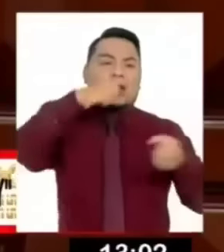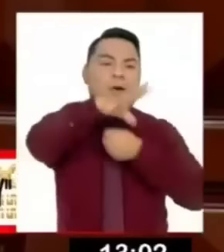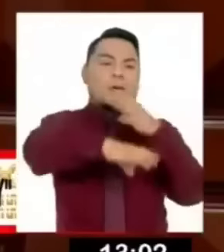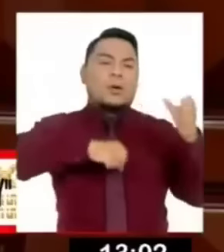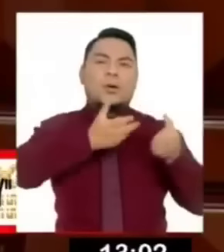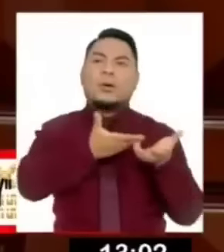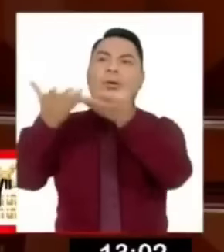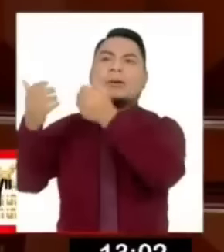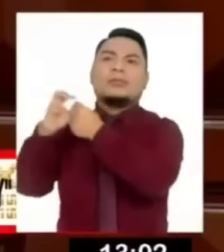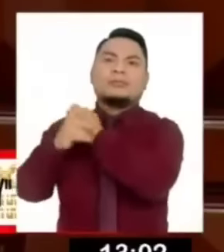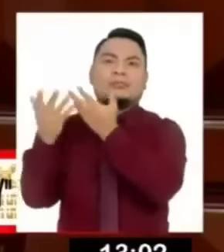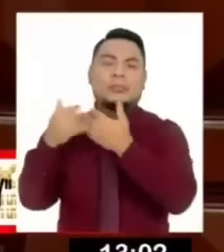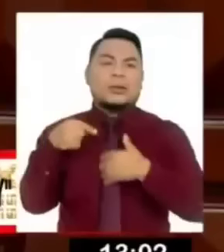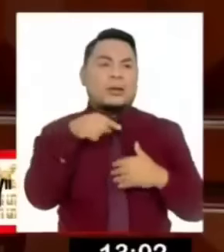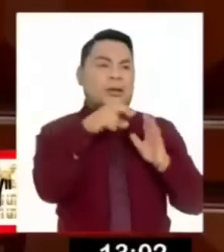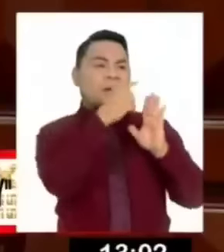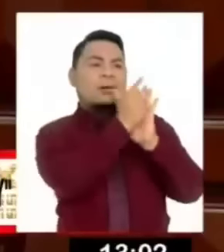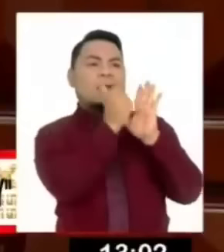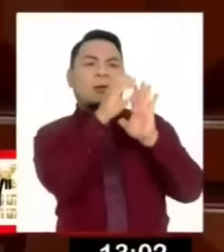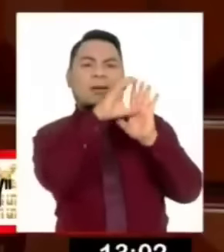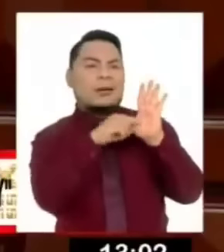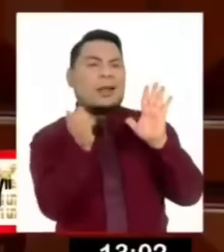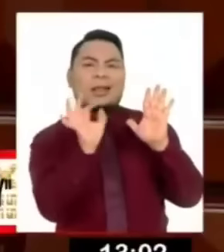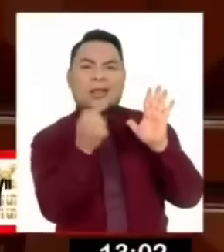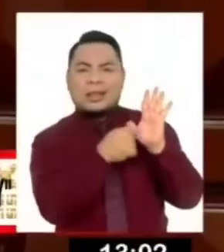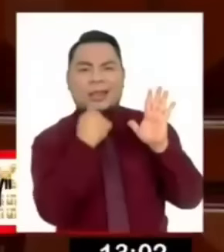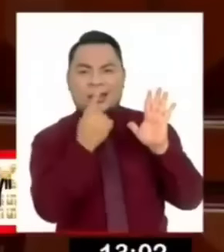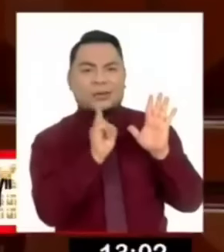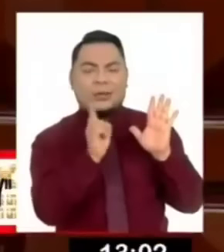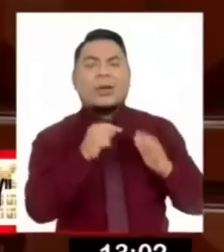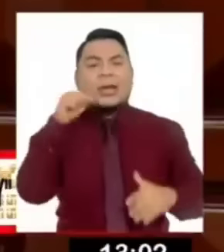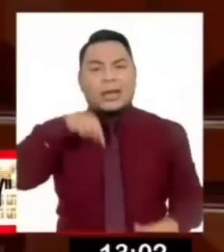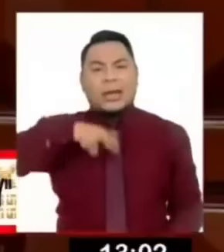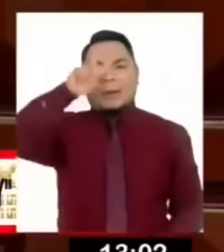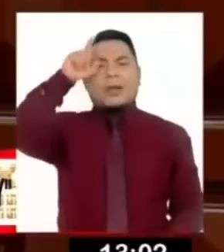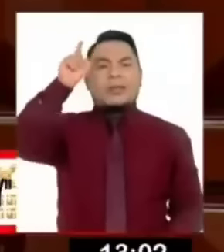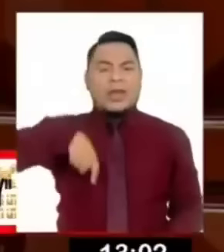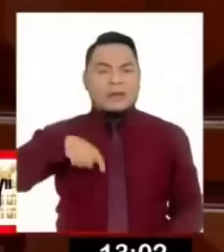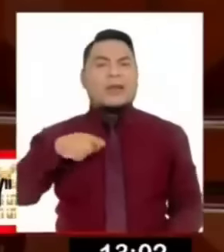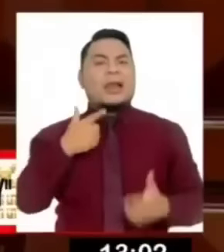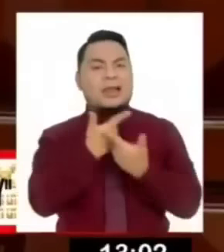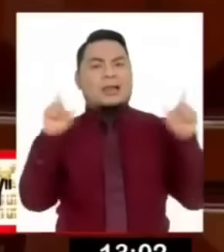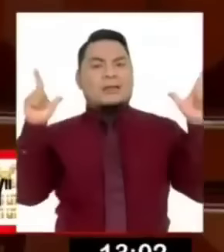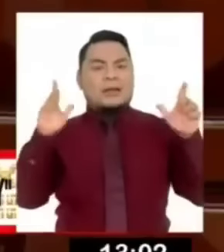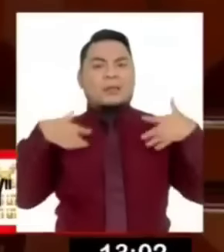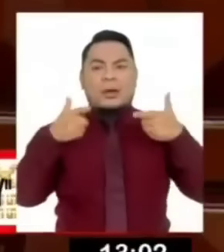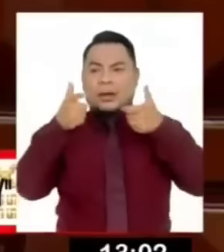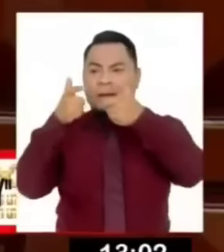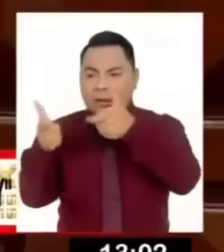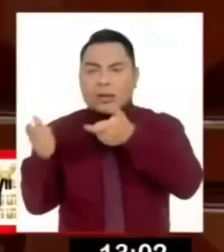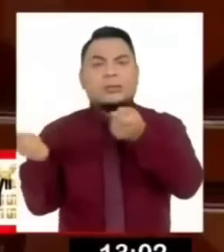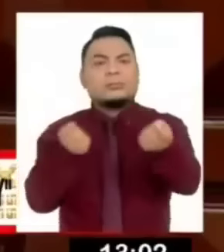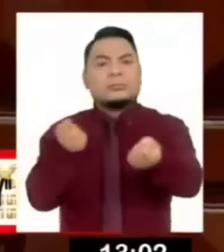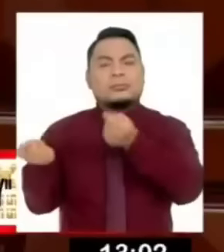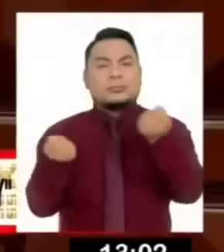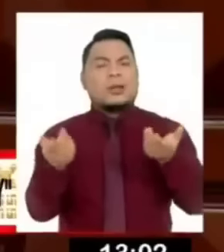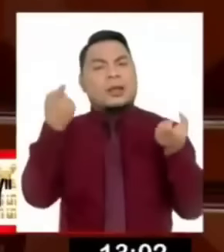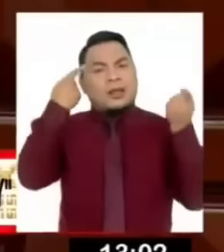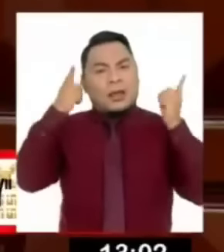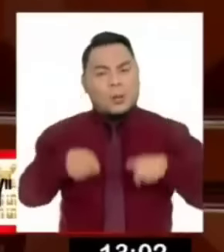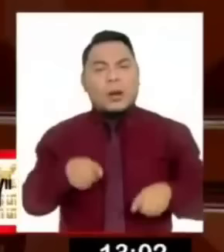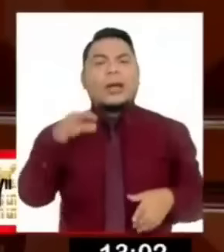riqueza a raudales. El Estado debe tener libertad para promocionar, para vigilar y regular de